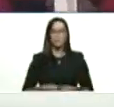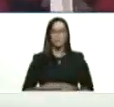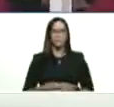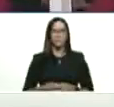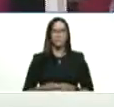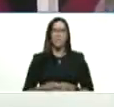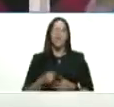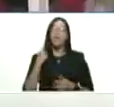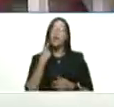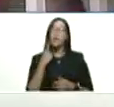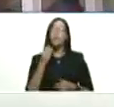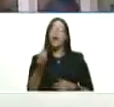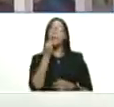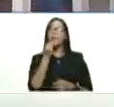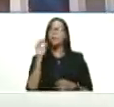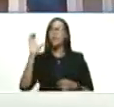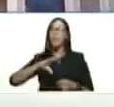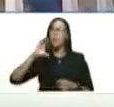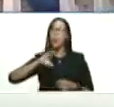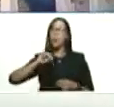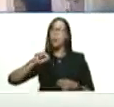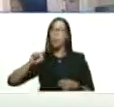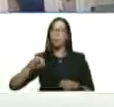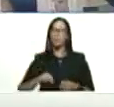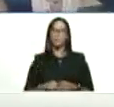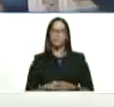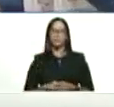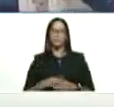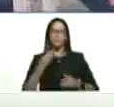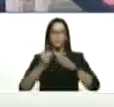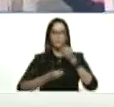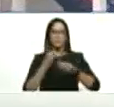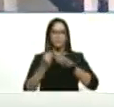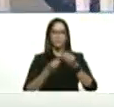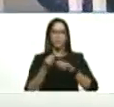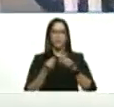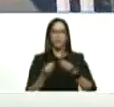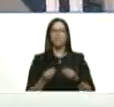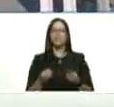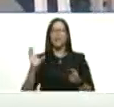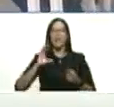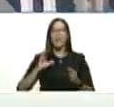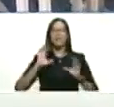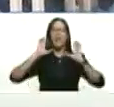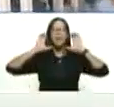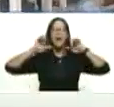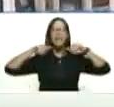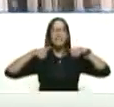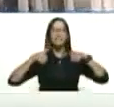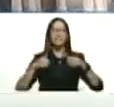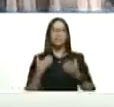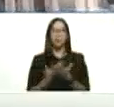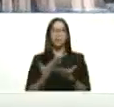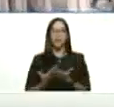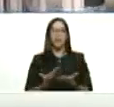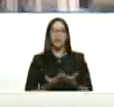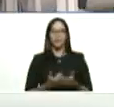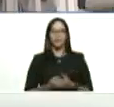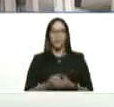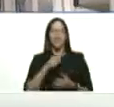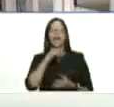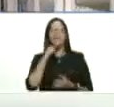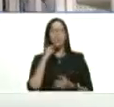Es un alimento en polvo, elaborado a partir de harina de maíz tostado,